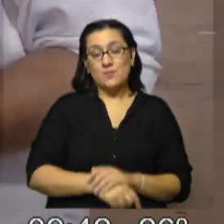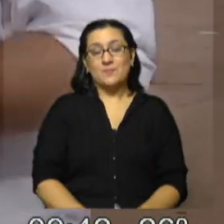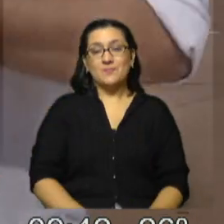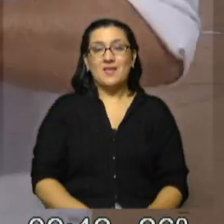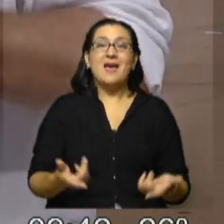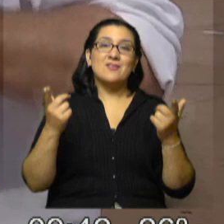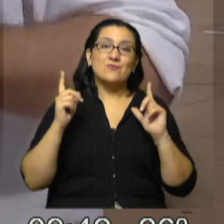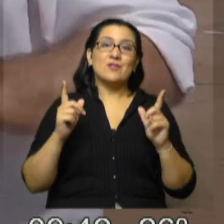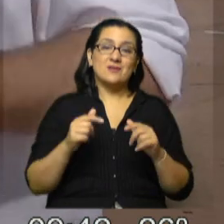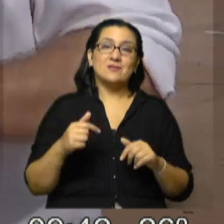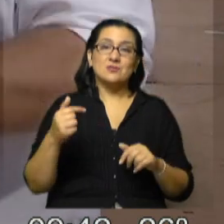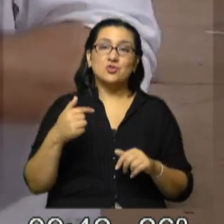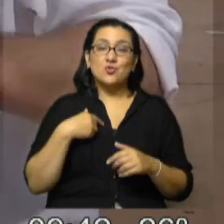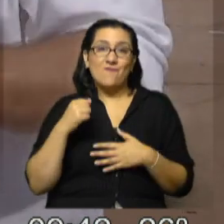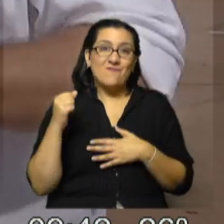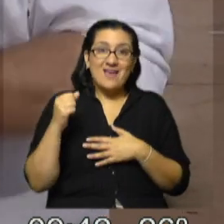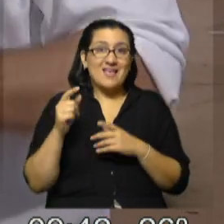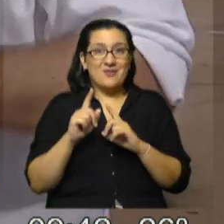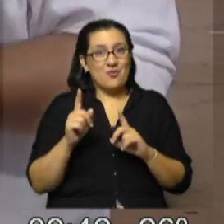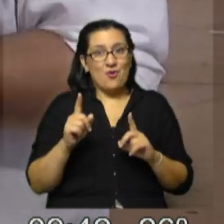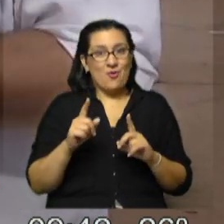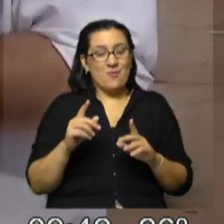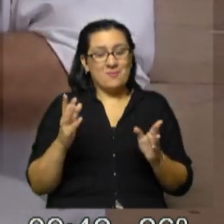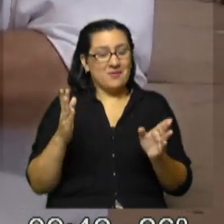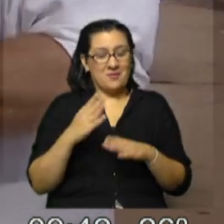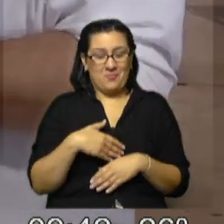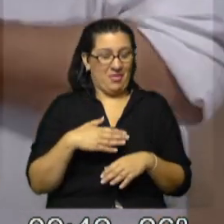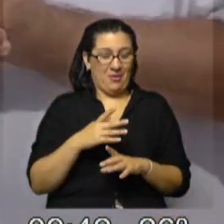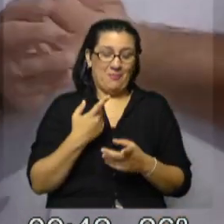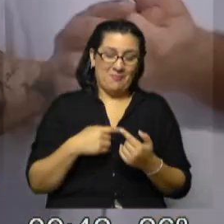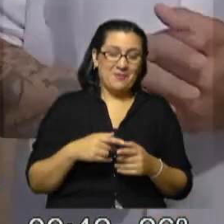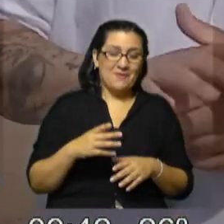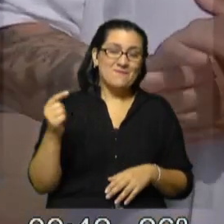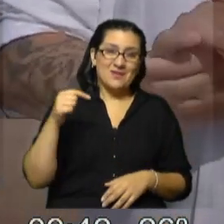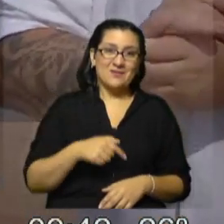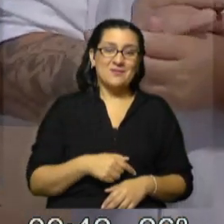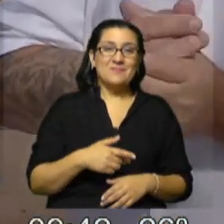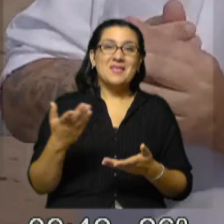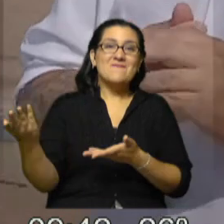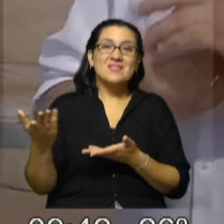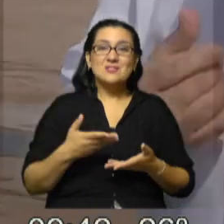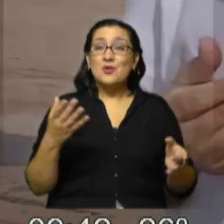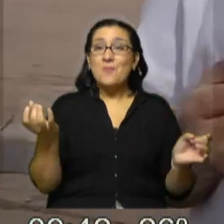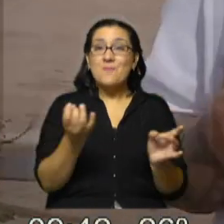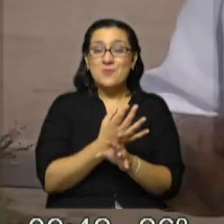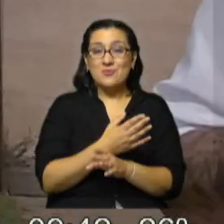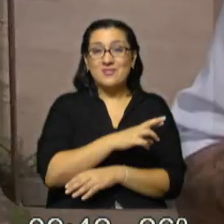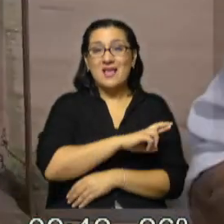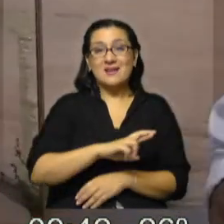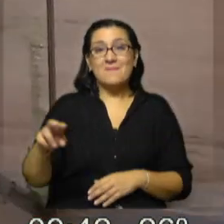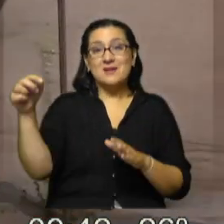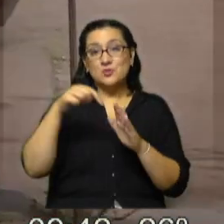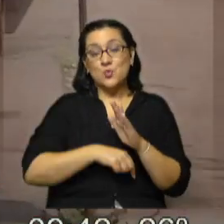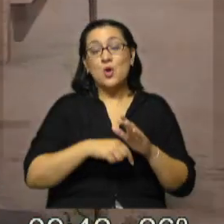a disfrutar. Yo no voy a moverme mucho porque me descadero inmediatamente. Bueno, la invitación queda hecha desde aquí, desde Rambla Sur, hoy